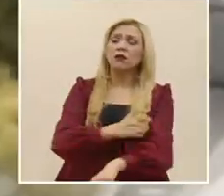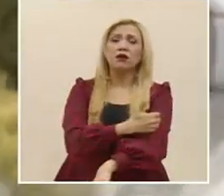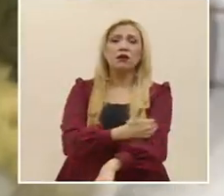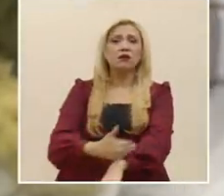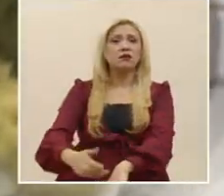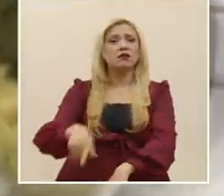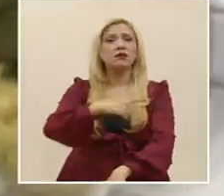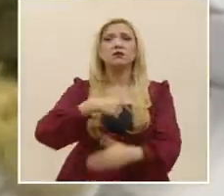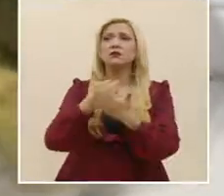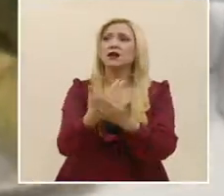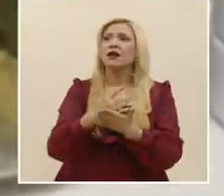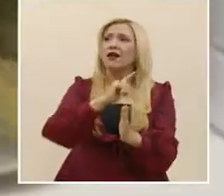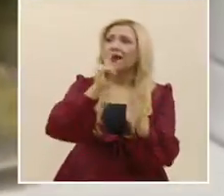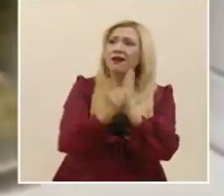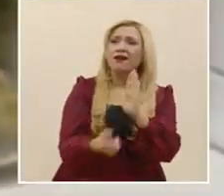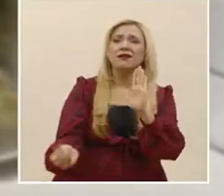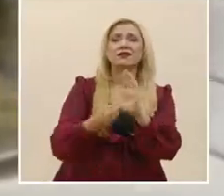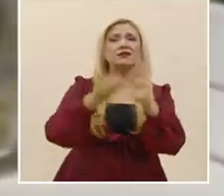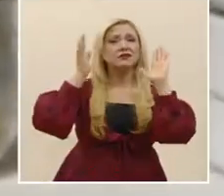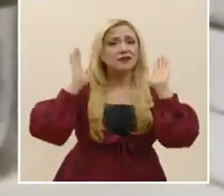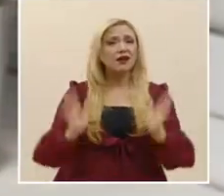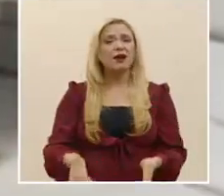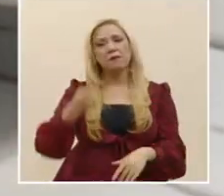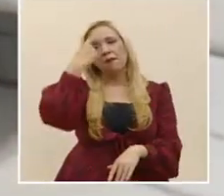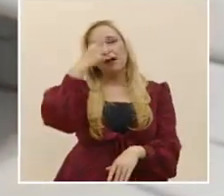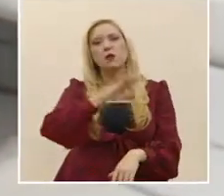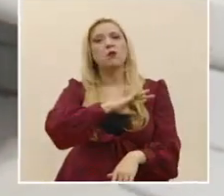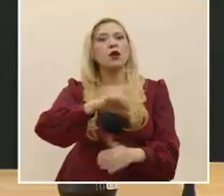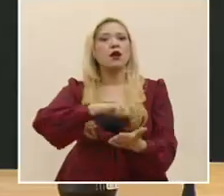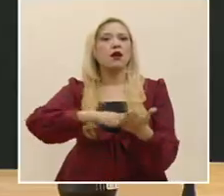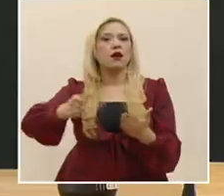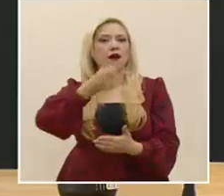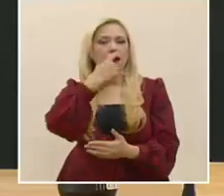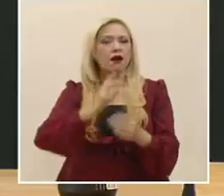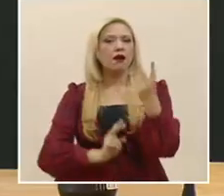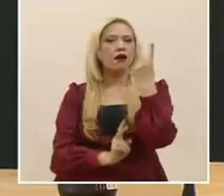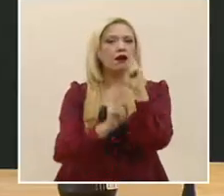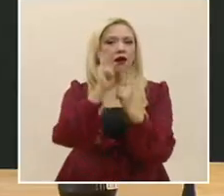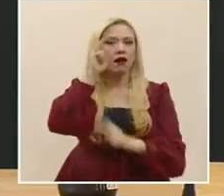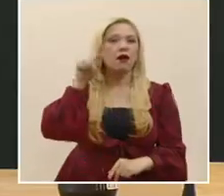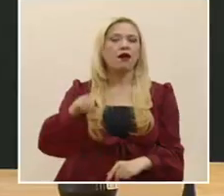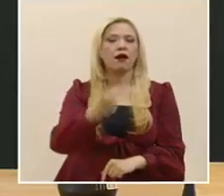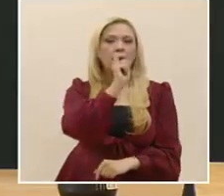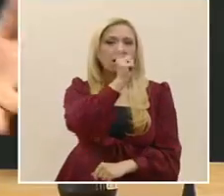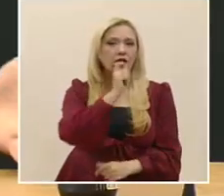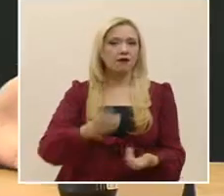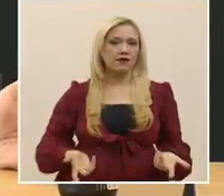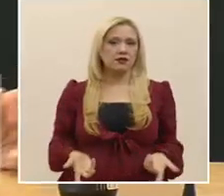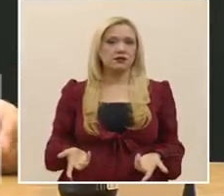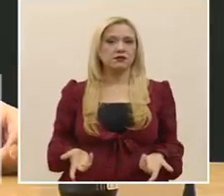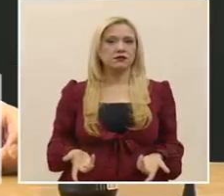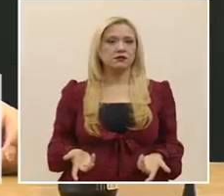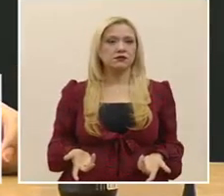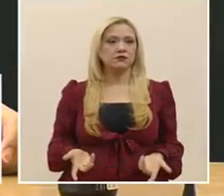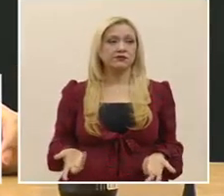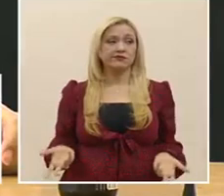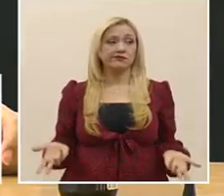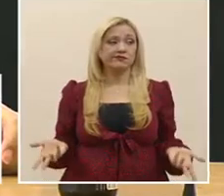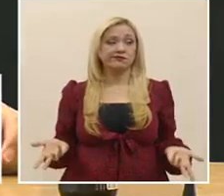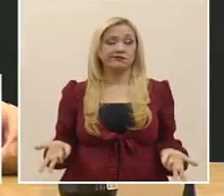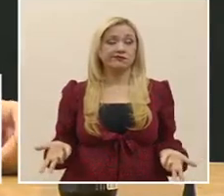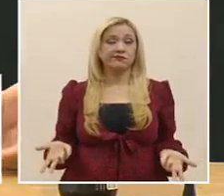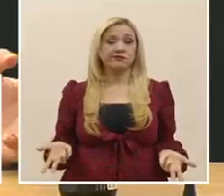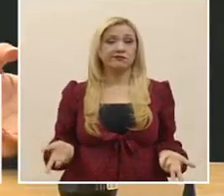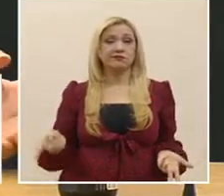y de los pacientes que requieren medicamentos con derivados del cannabis. Lo único que se ha puesto en la mesa precisamente pues es